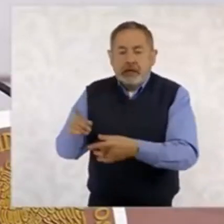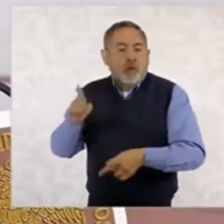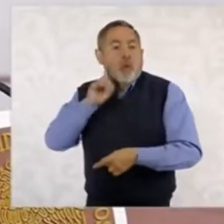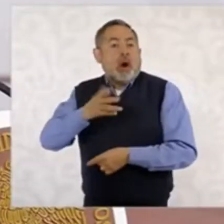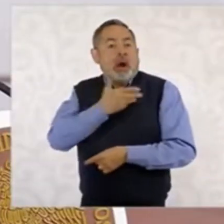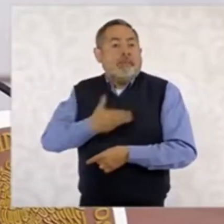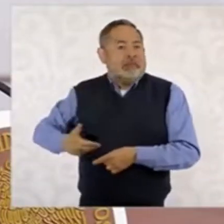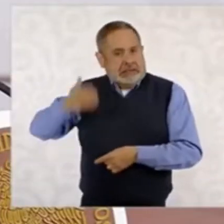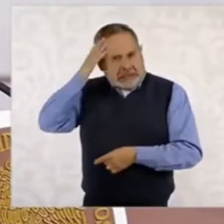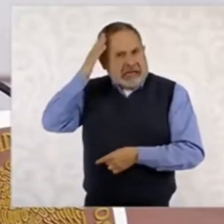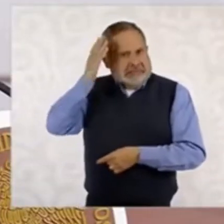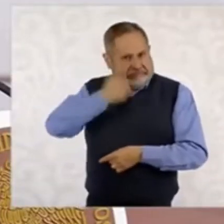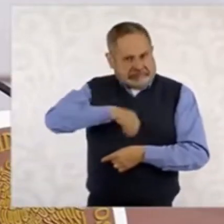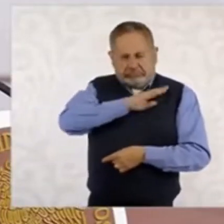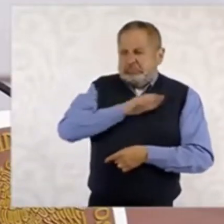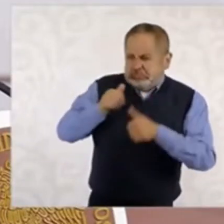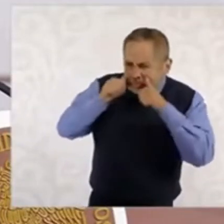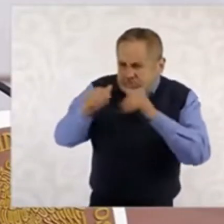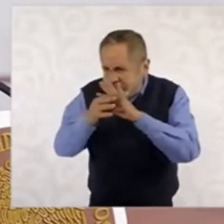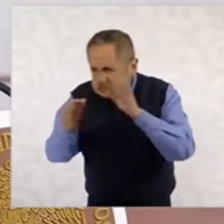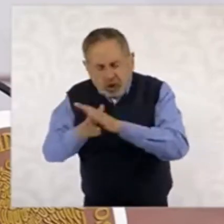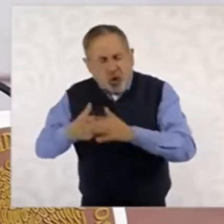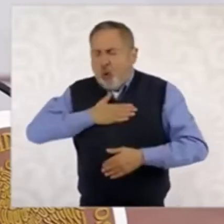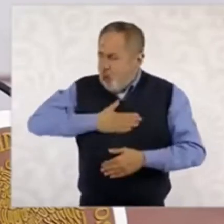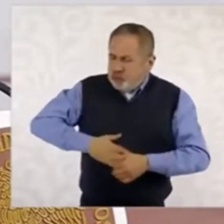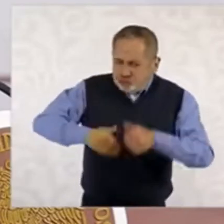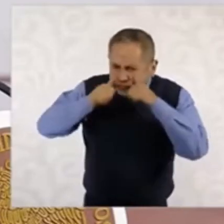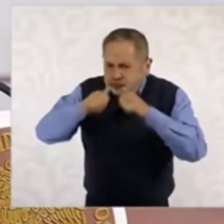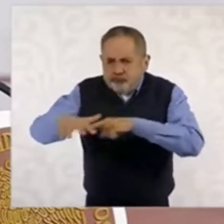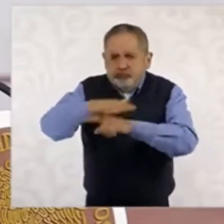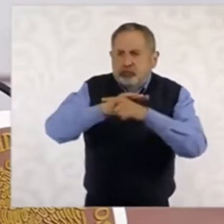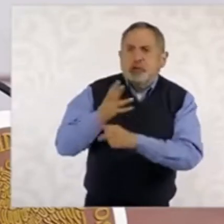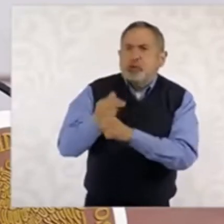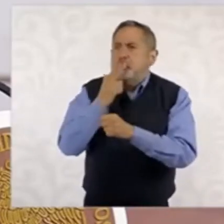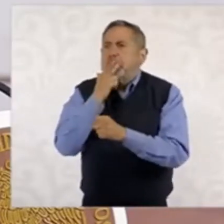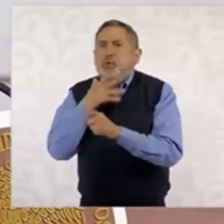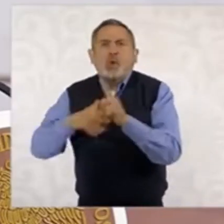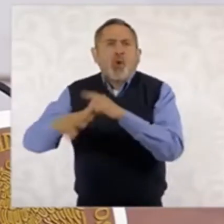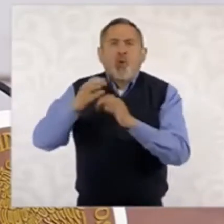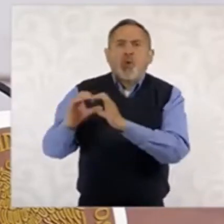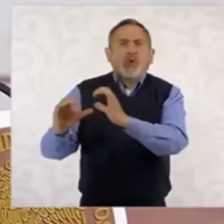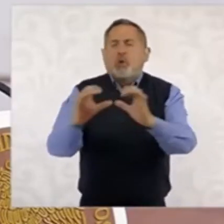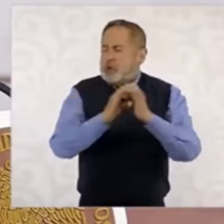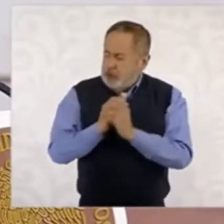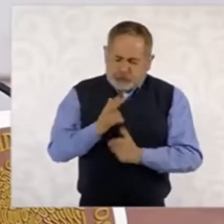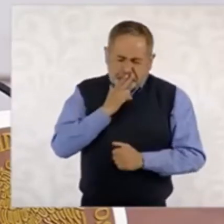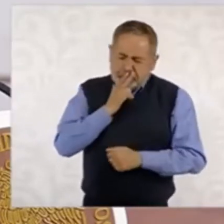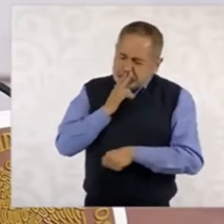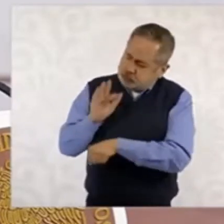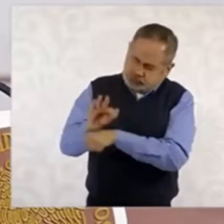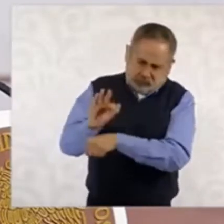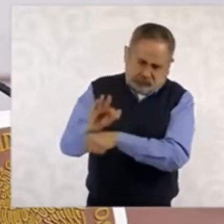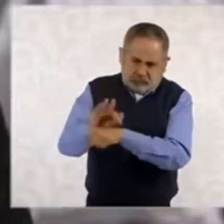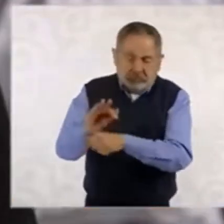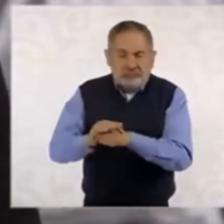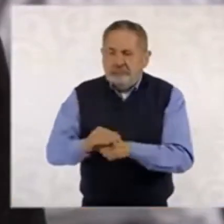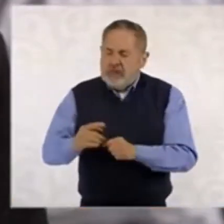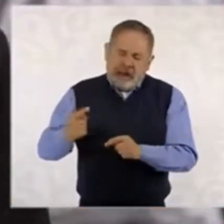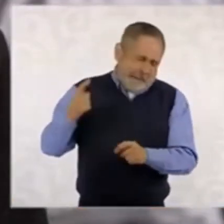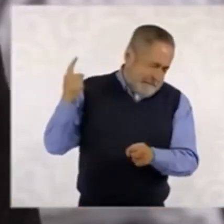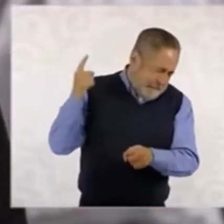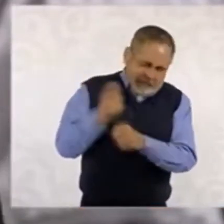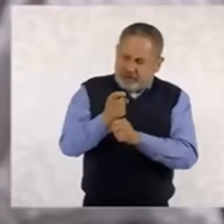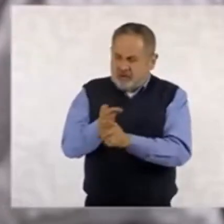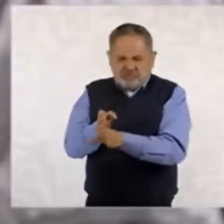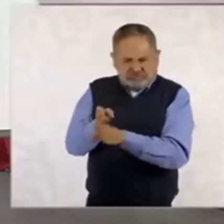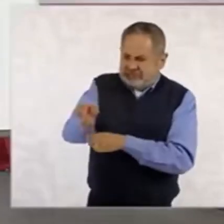de hacer de la justicia social y de la justicia ambiental el principio rector de las acciones del gobierno.